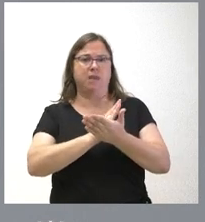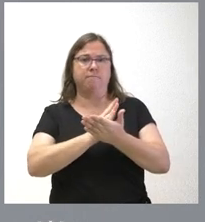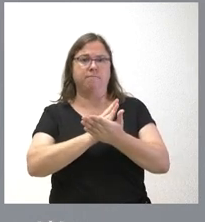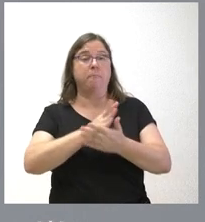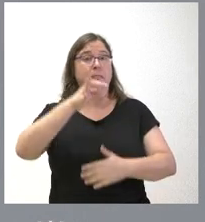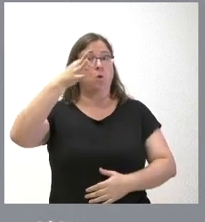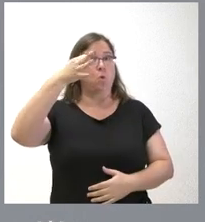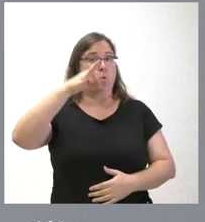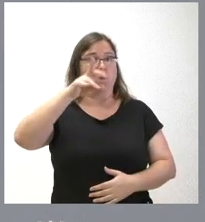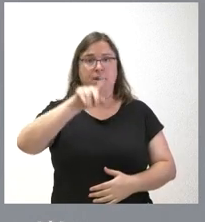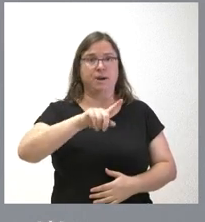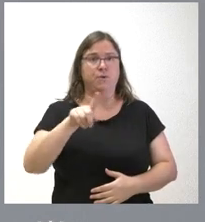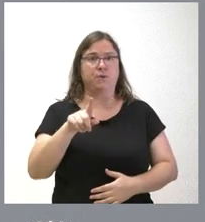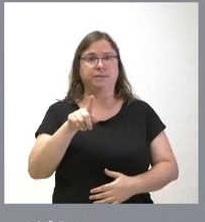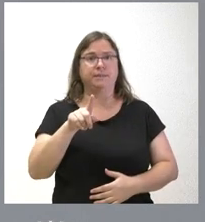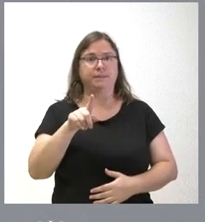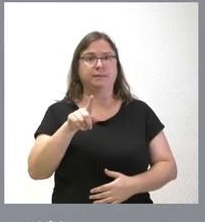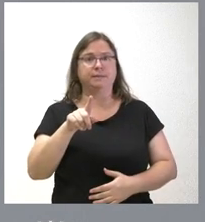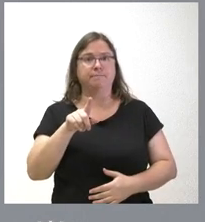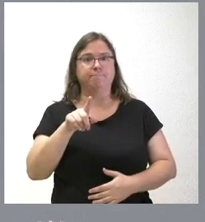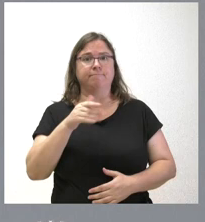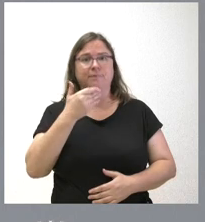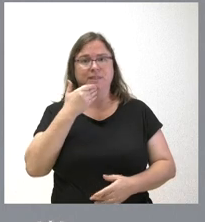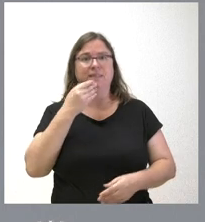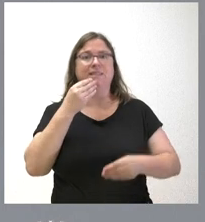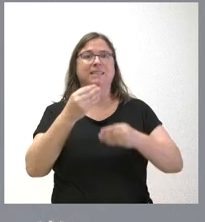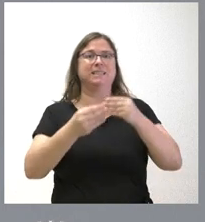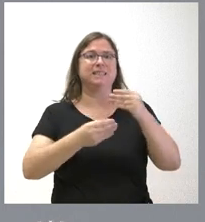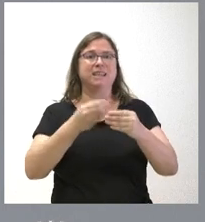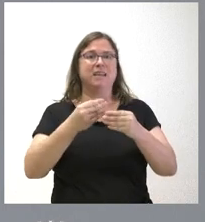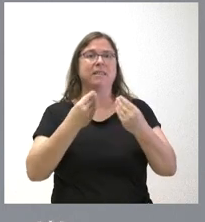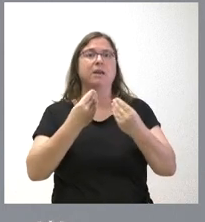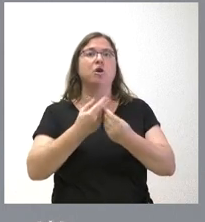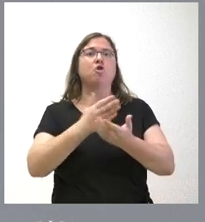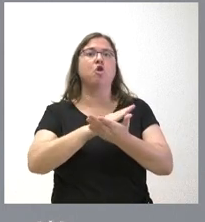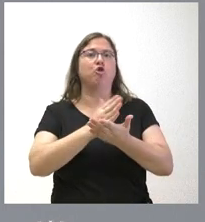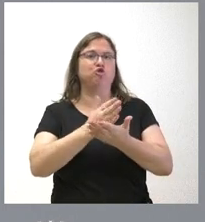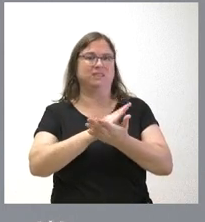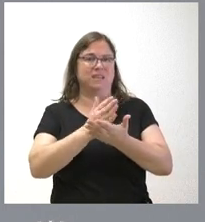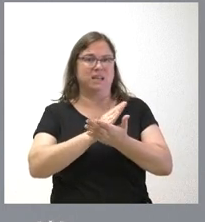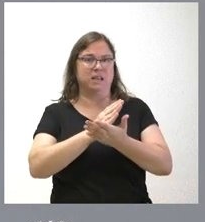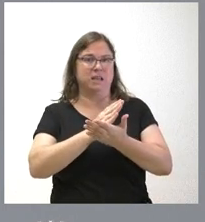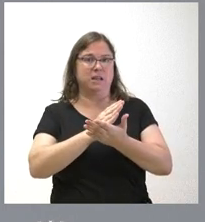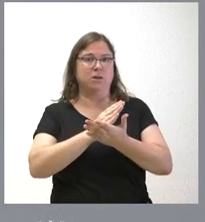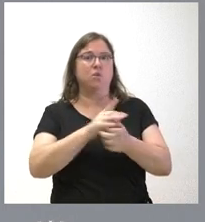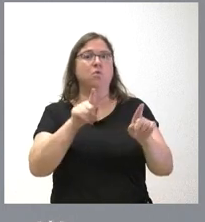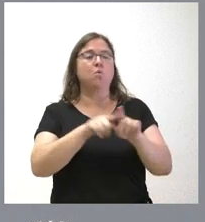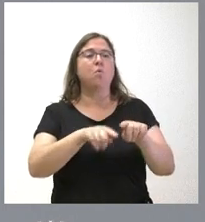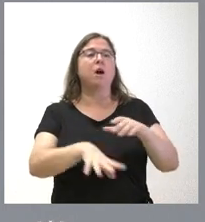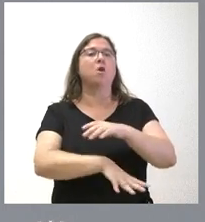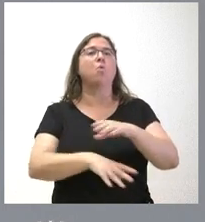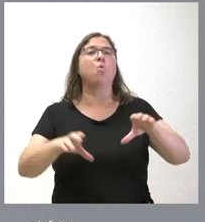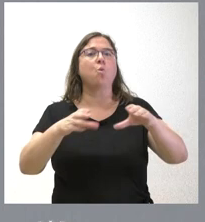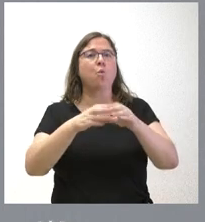es la única medida como ustedes saben que se realiza en torno al ser la junto a la aportación de la junta de Castilla y león que a día de hoy es la única